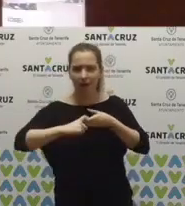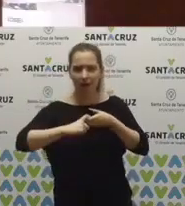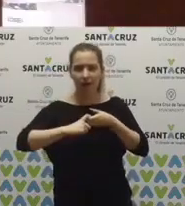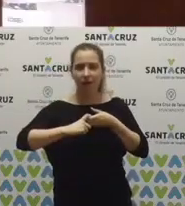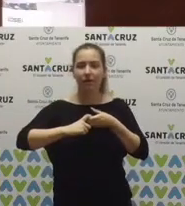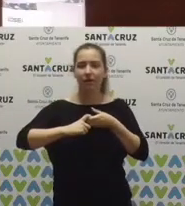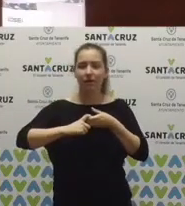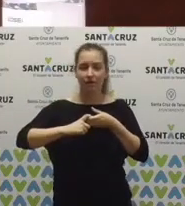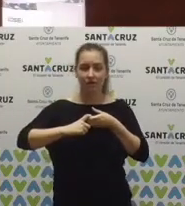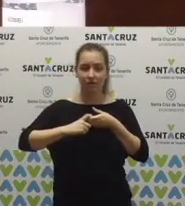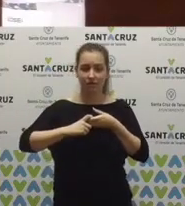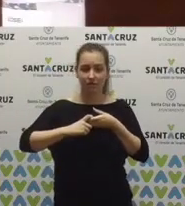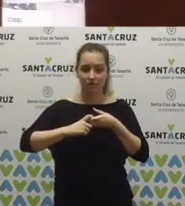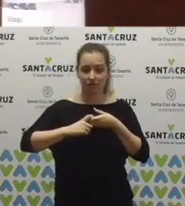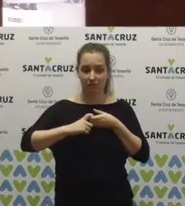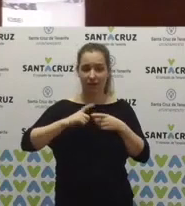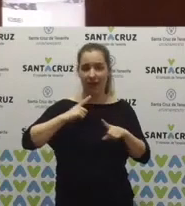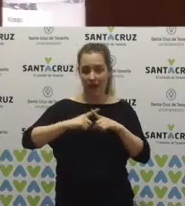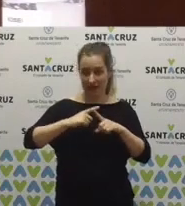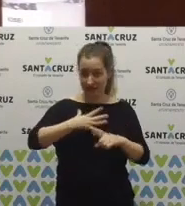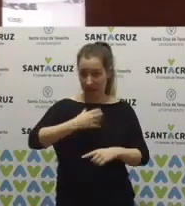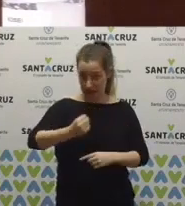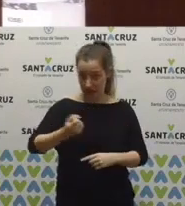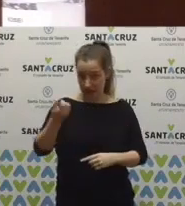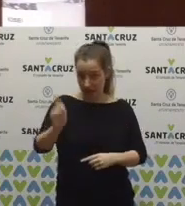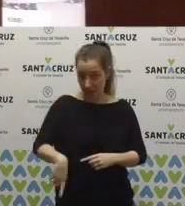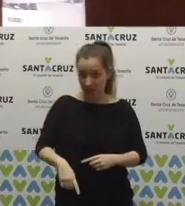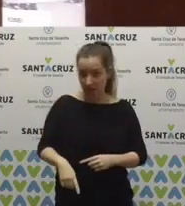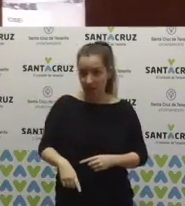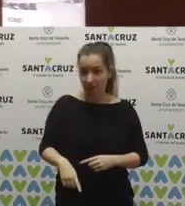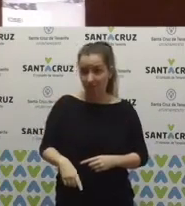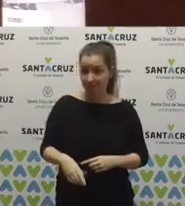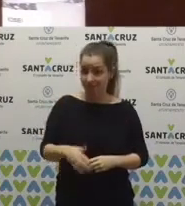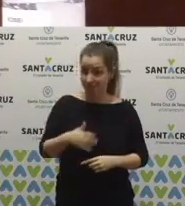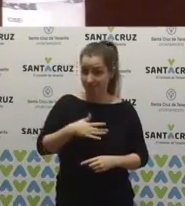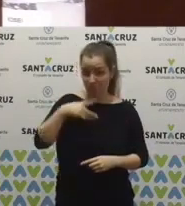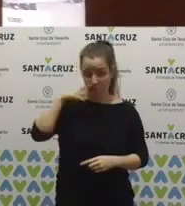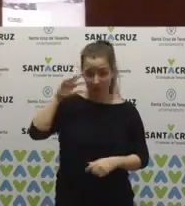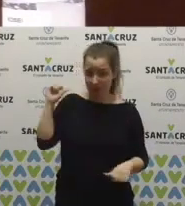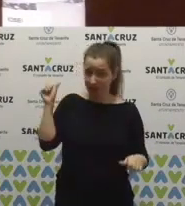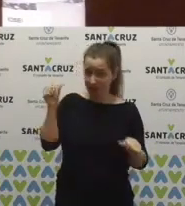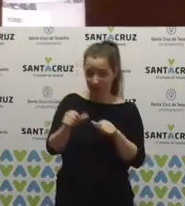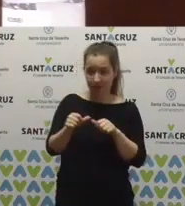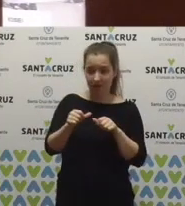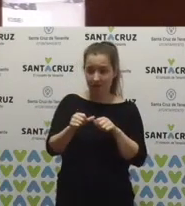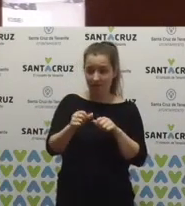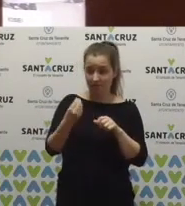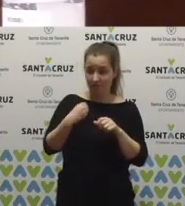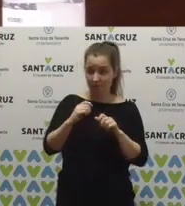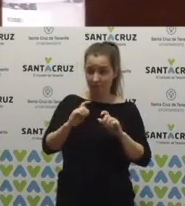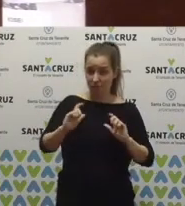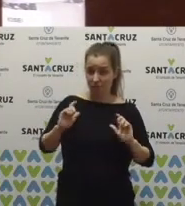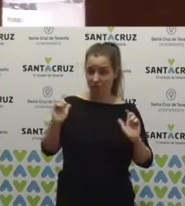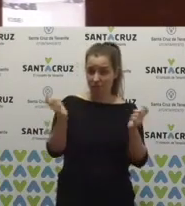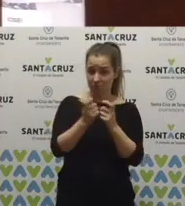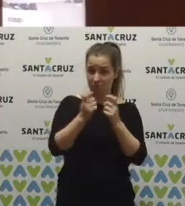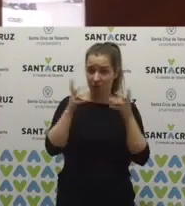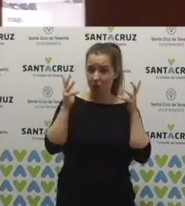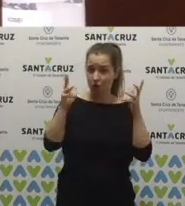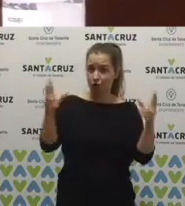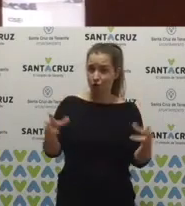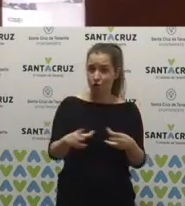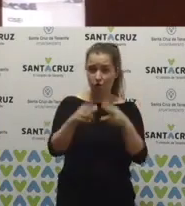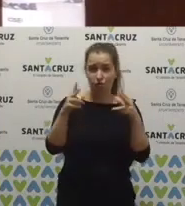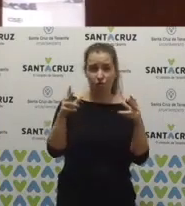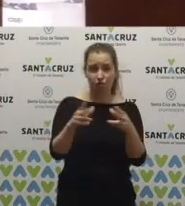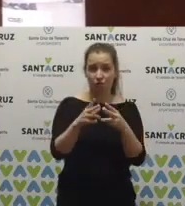con la experiencia de hoy yo no reproduciría en el pleno de ese consejo social los problemas técnicos